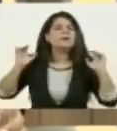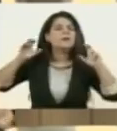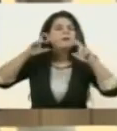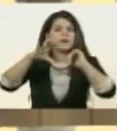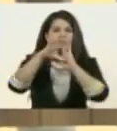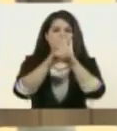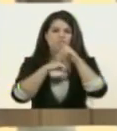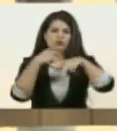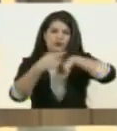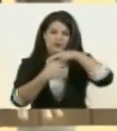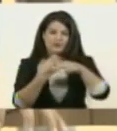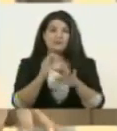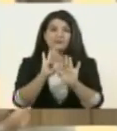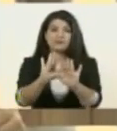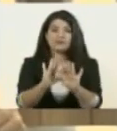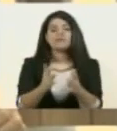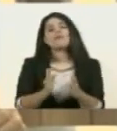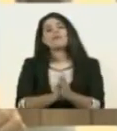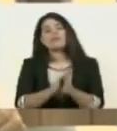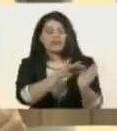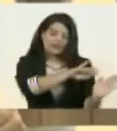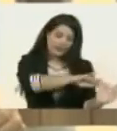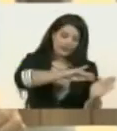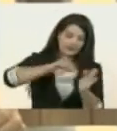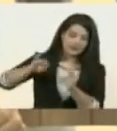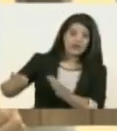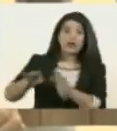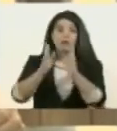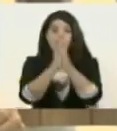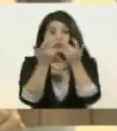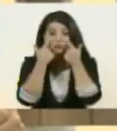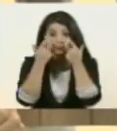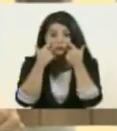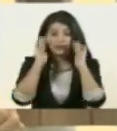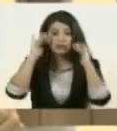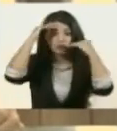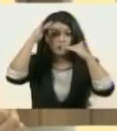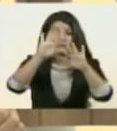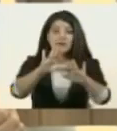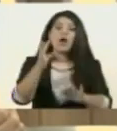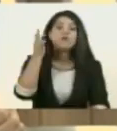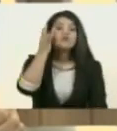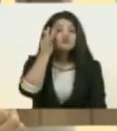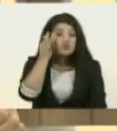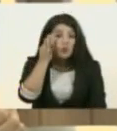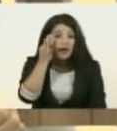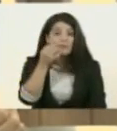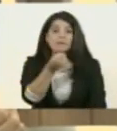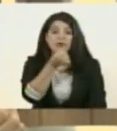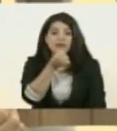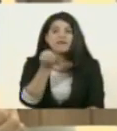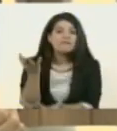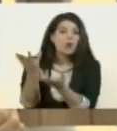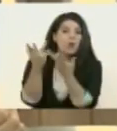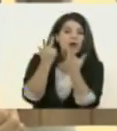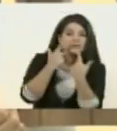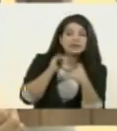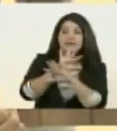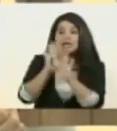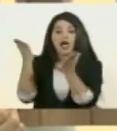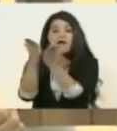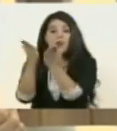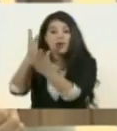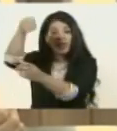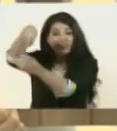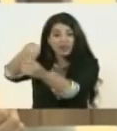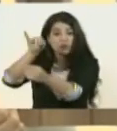A cambiar de tema y le pedimos que preste mucha atención porque es algo delicado. Javier Ignis Chirinos el día de hoy nos va a contar las denuncias que hacen el Colegio